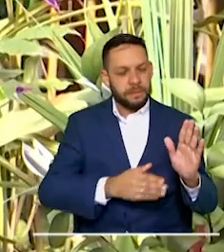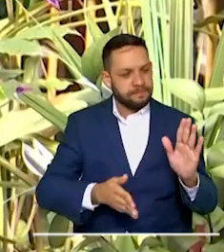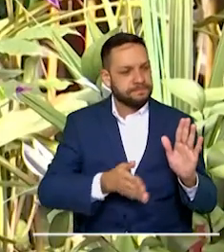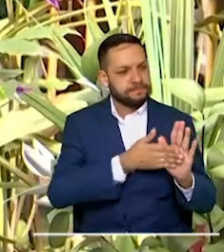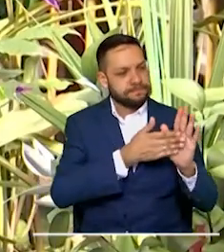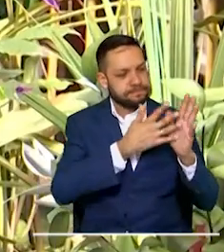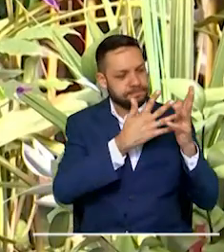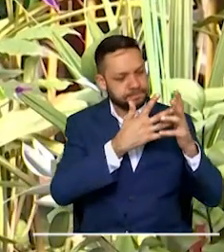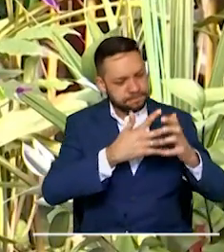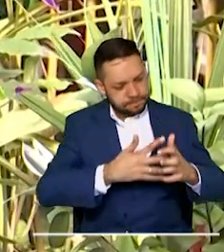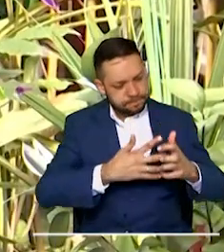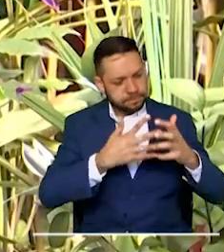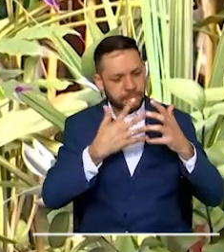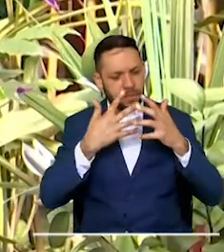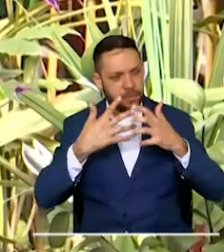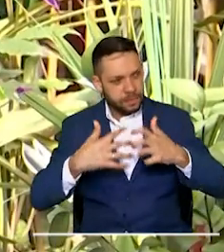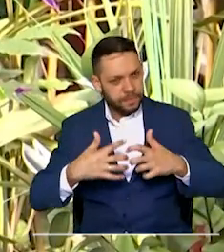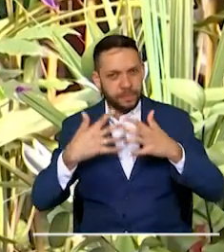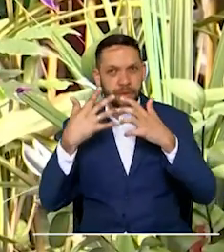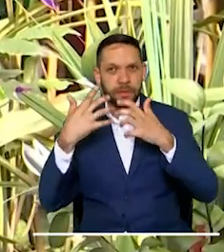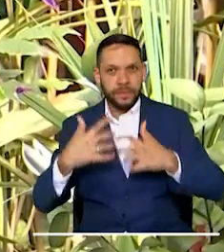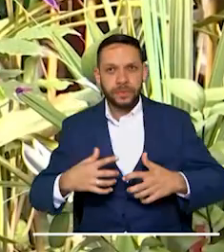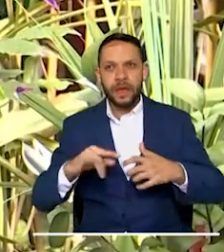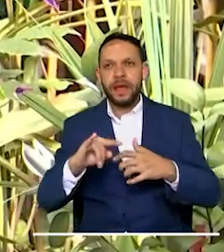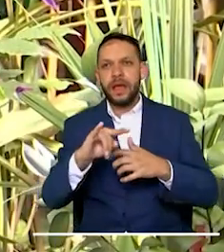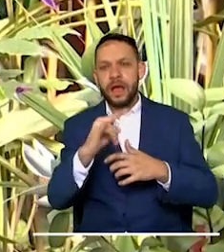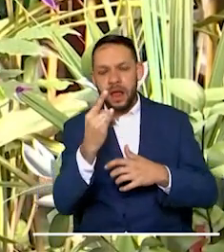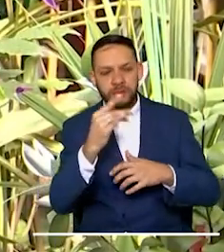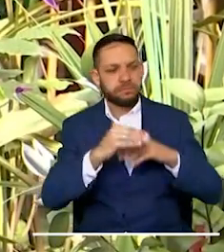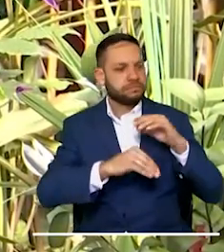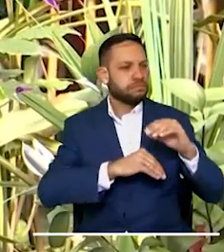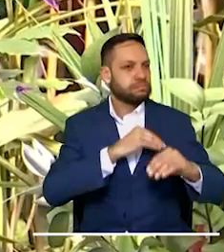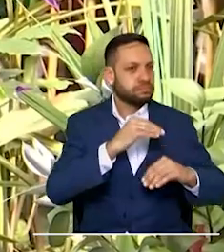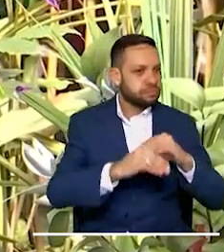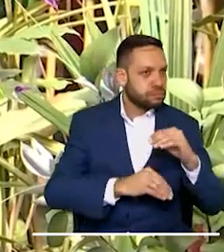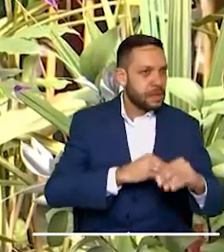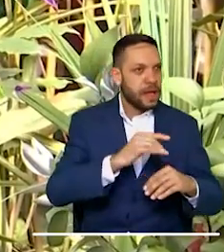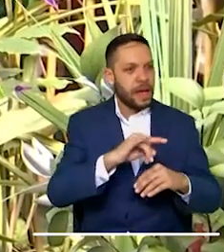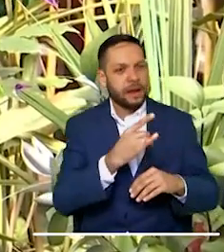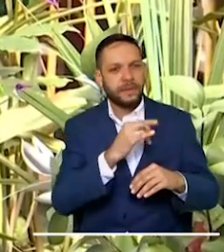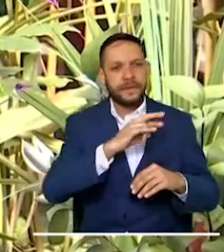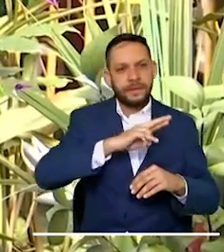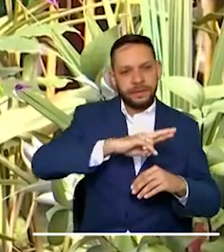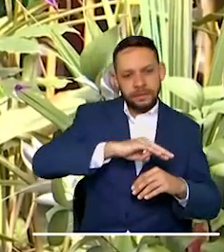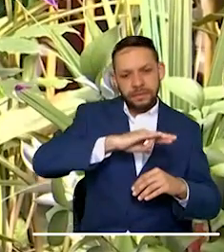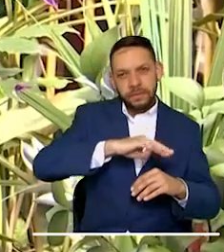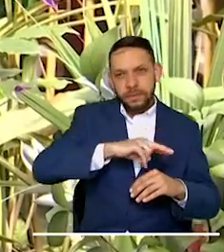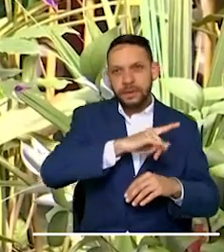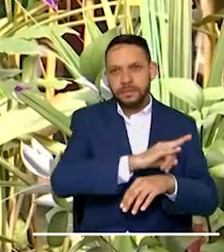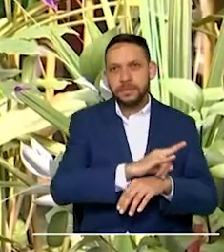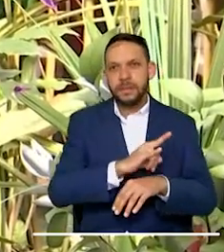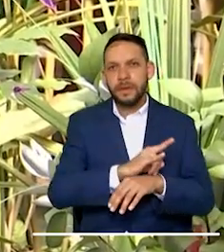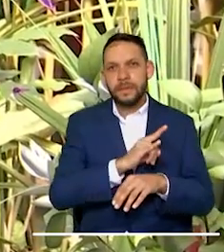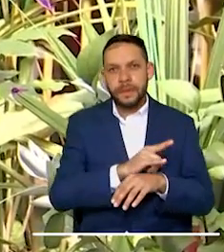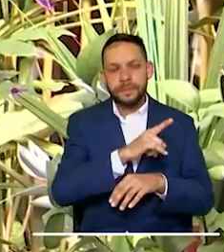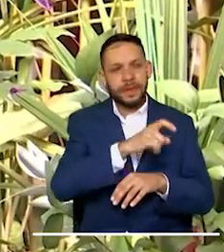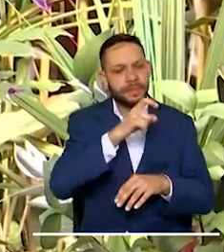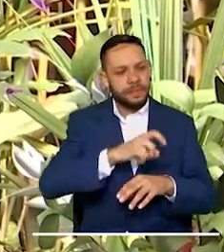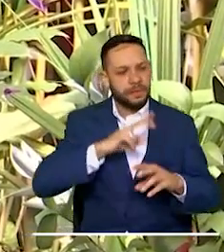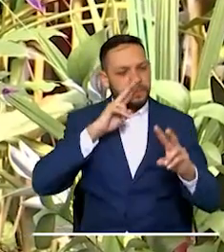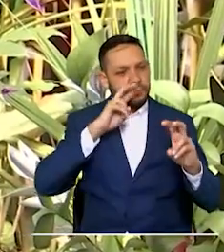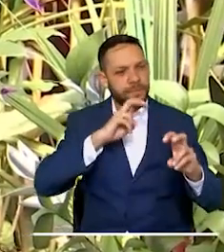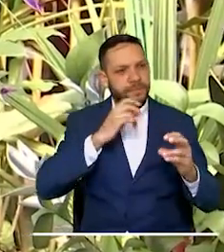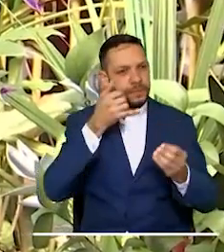vamos a poder detectar en cualquier momento que esté creciendo una masa sospechosa y que tengamos que inmediatamente estudiarla,